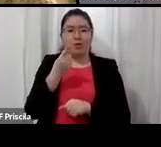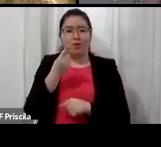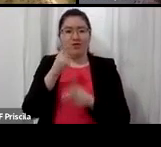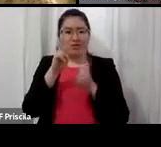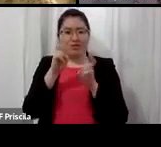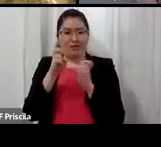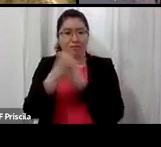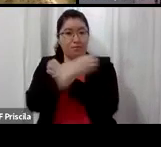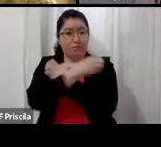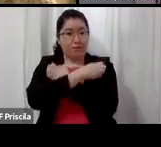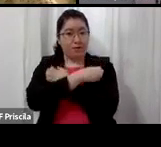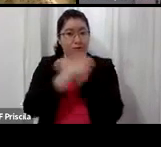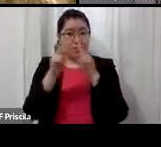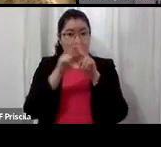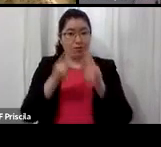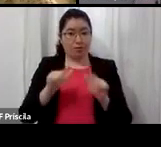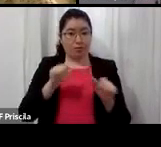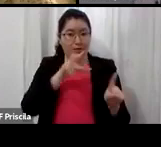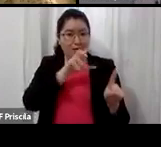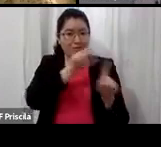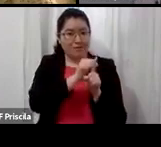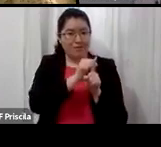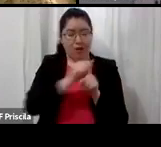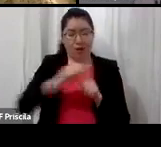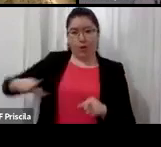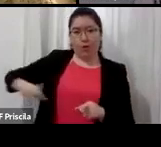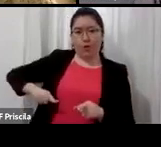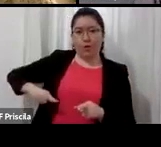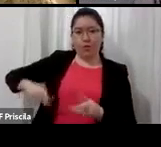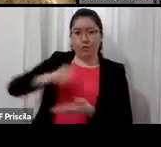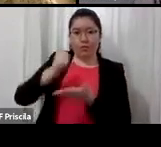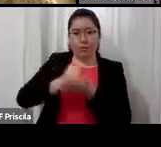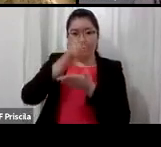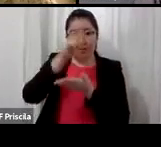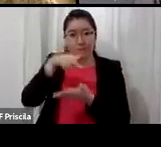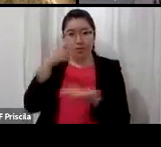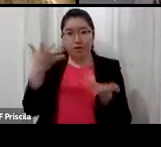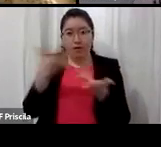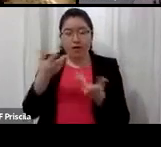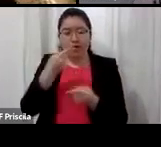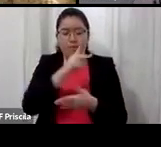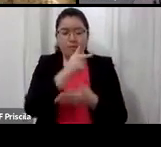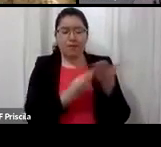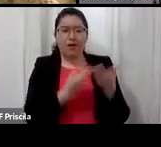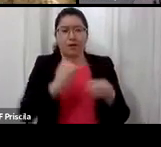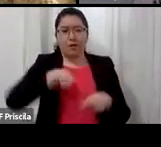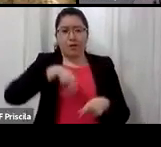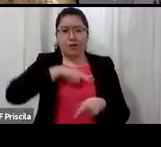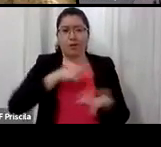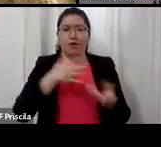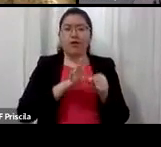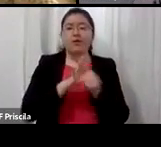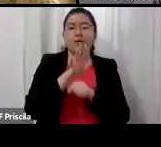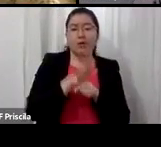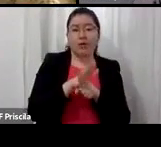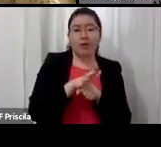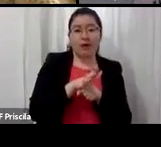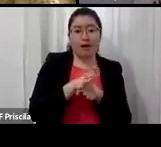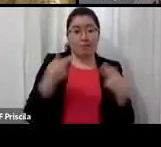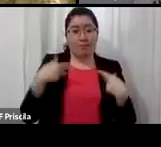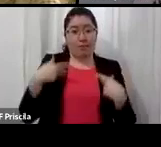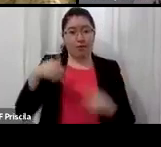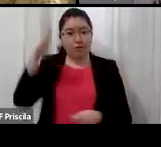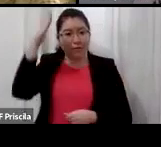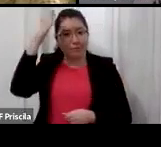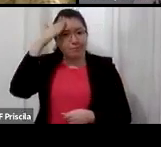que es esta estrategia del gobierno de la Ciudad de México en la que diseñamos la posibilidad de que las y los titulares,